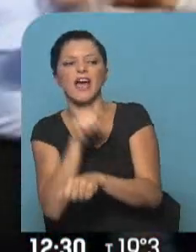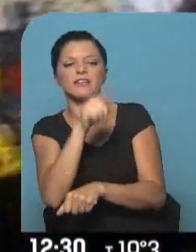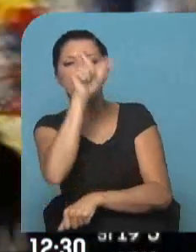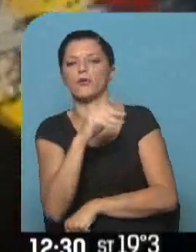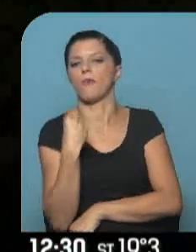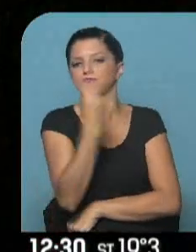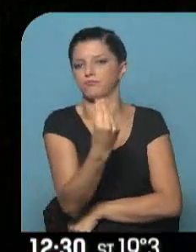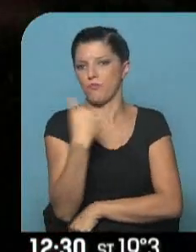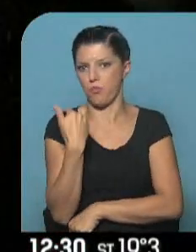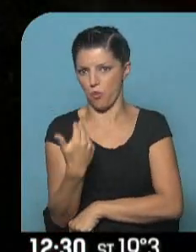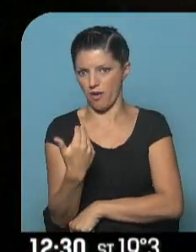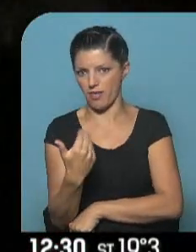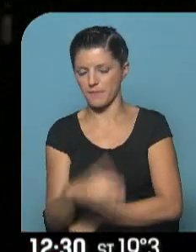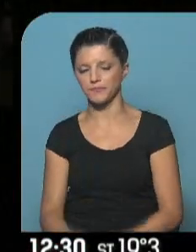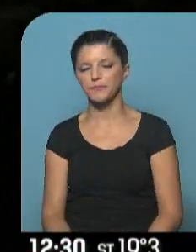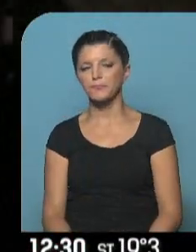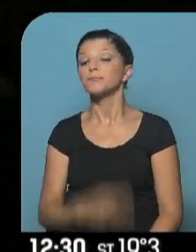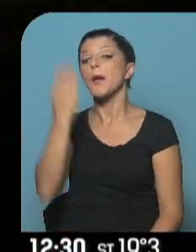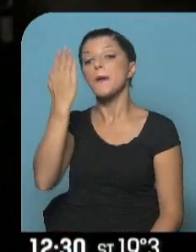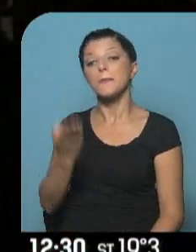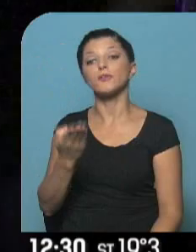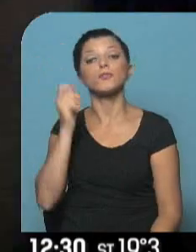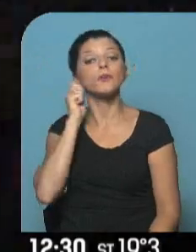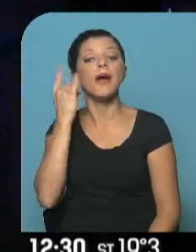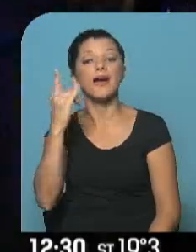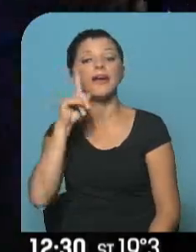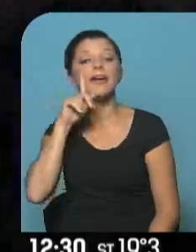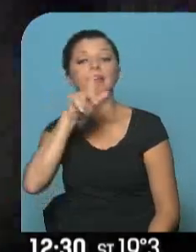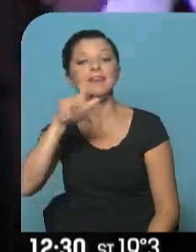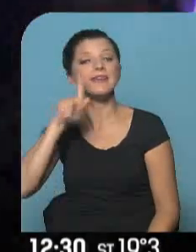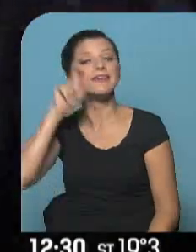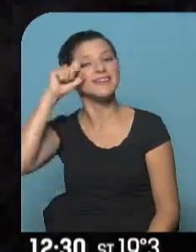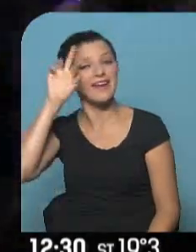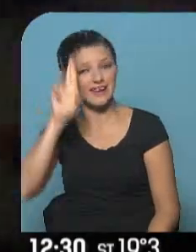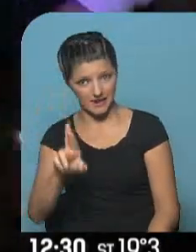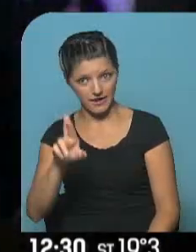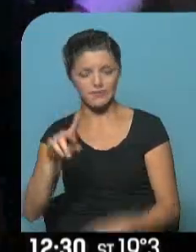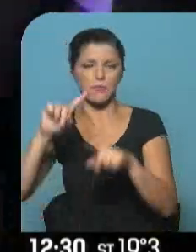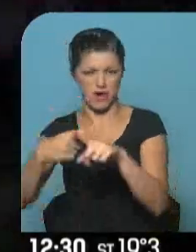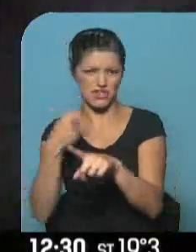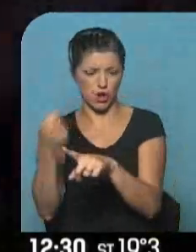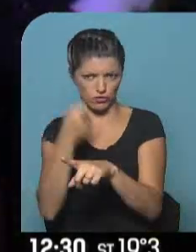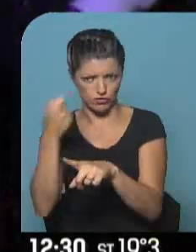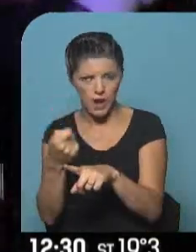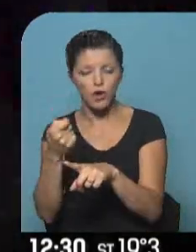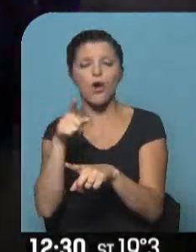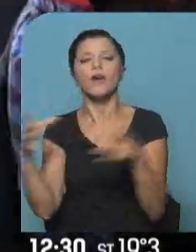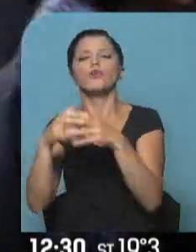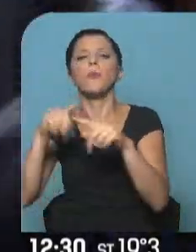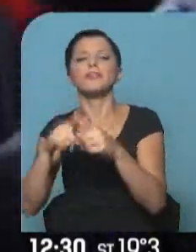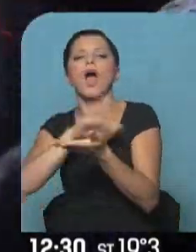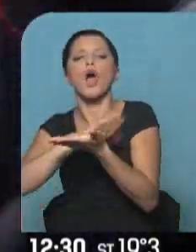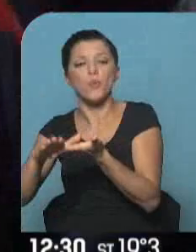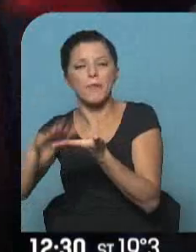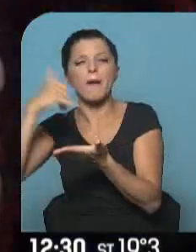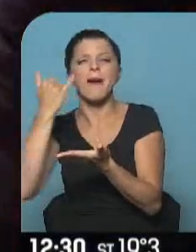al poder. Su contrincante, Guillier, periodista y sociólogo, candidato outsider de la coalición gobernante Nueva Mayoría,